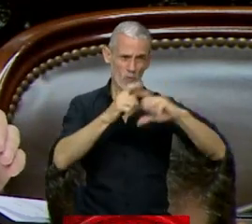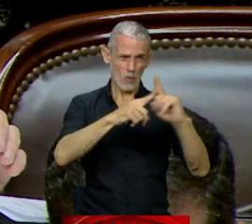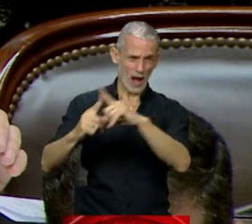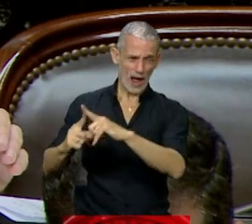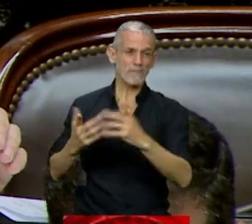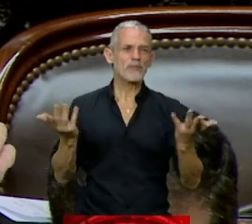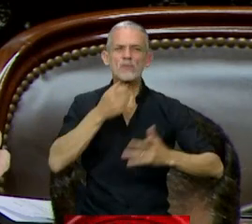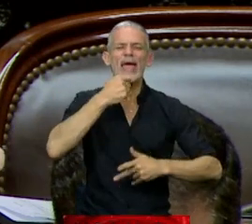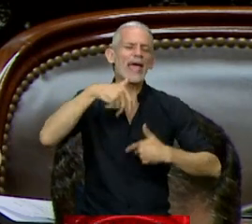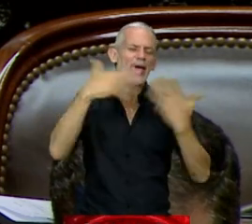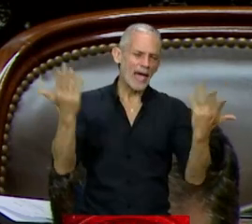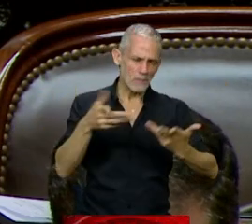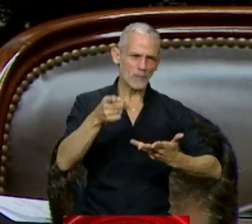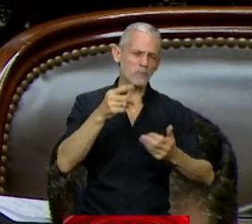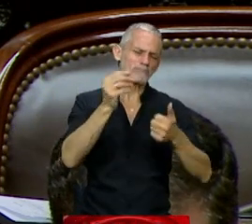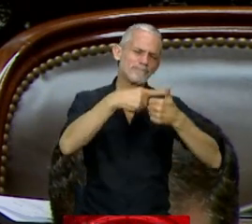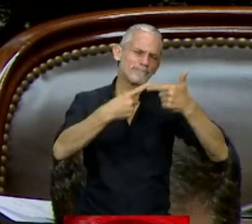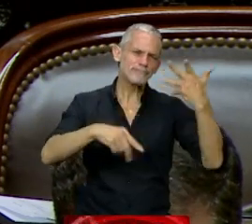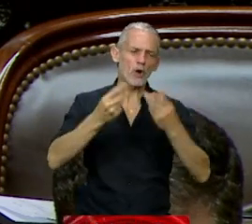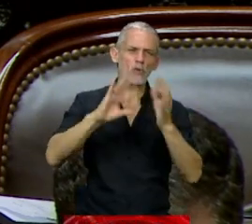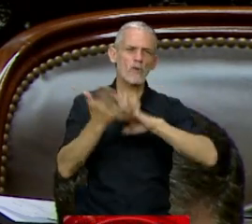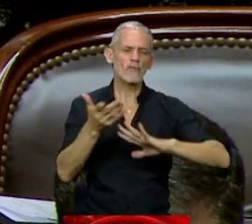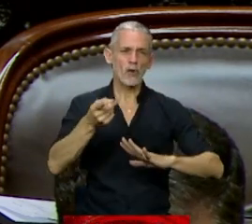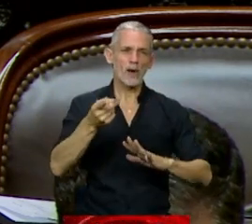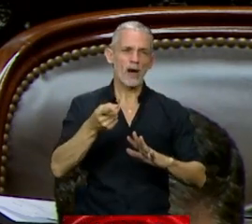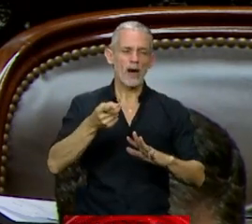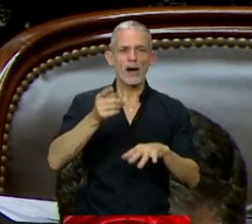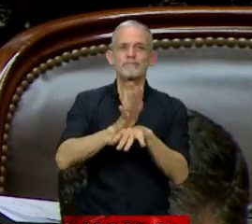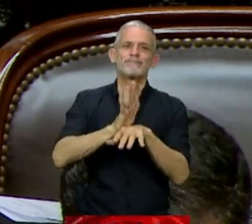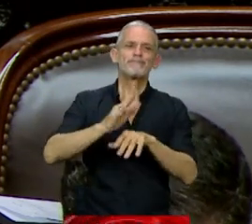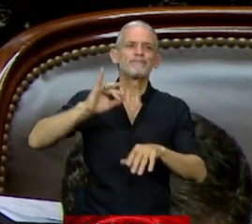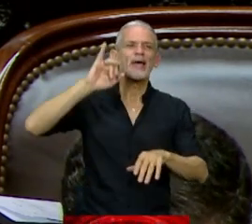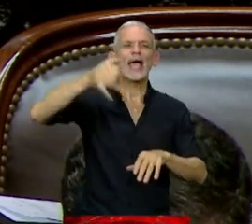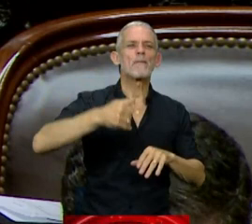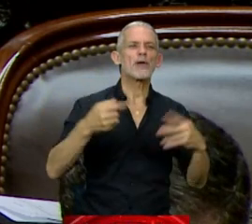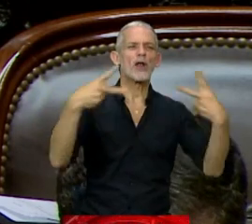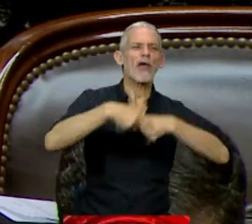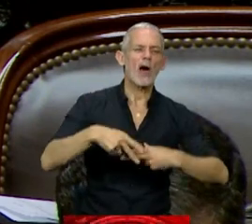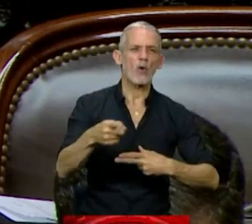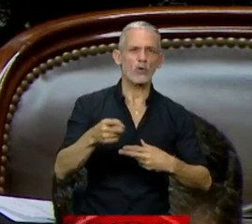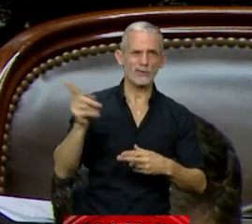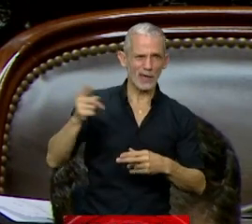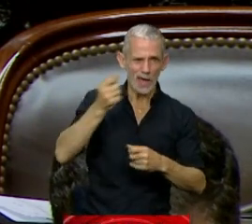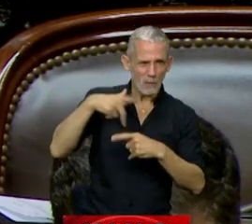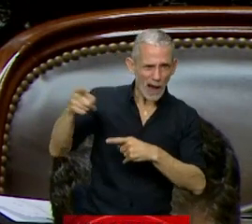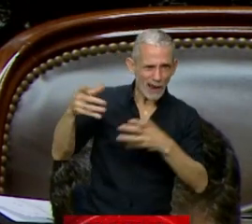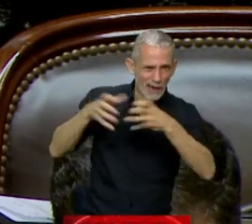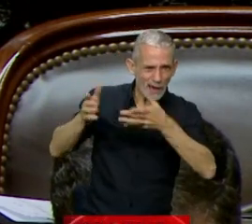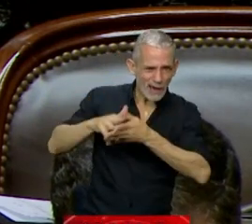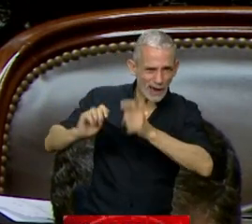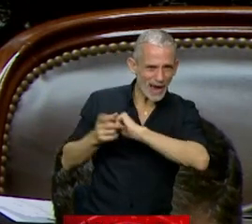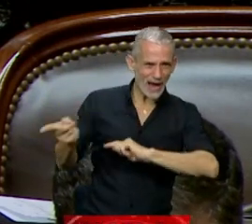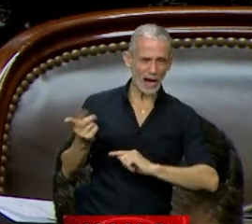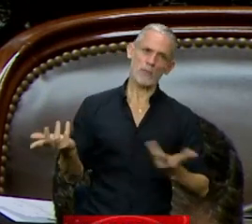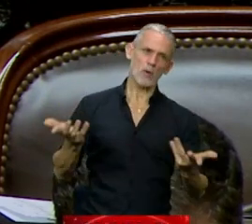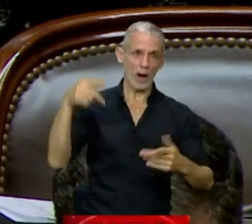Entonces, este es un ejemplo, podría dar mucho más, de cómo los campeones del ajuste denuncian ajuste en un área, pero